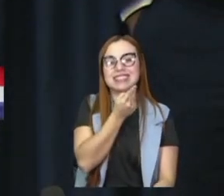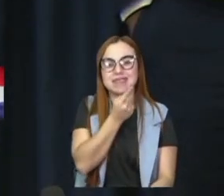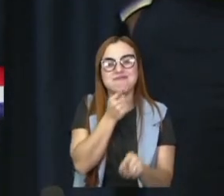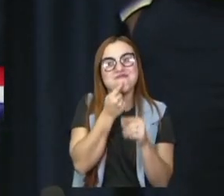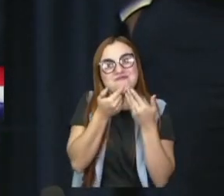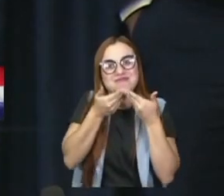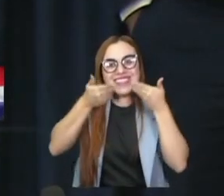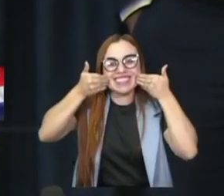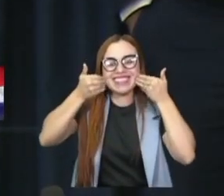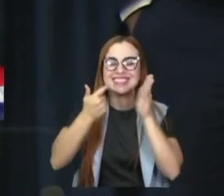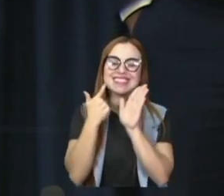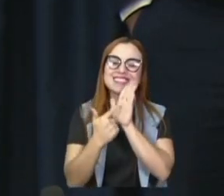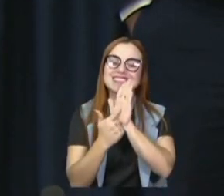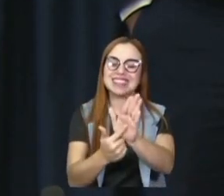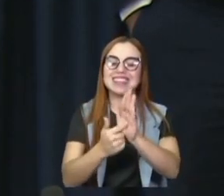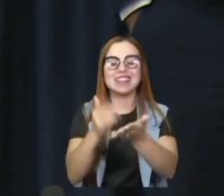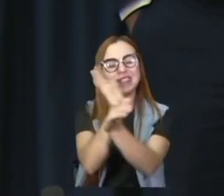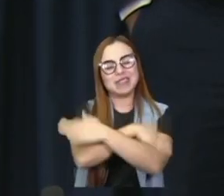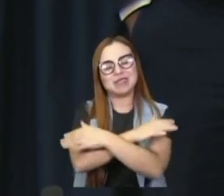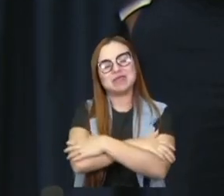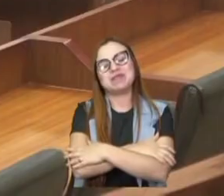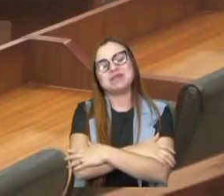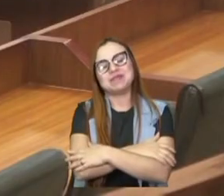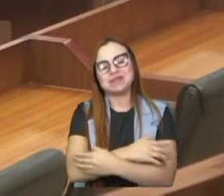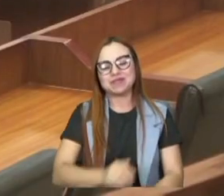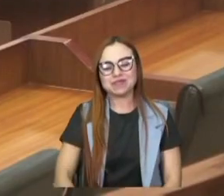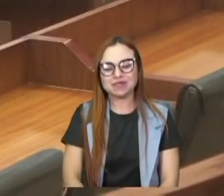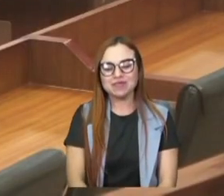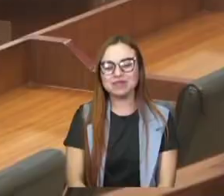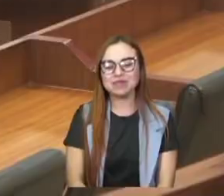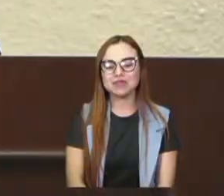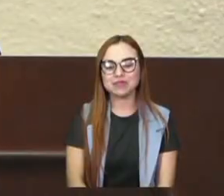sonrisa. Felicidades a todos los odontólogos aquí en Panamá. Gracias, presidente.